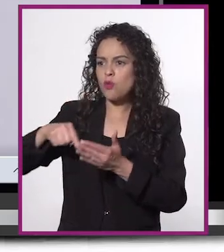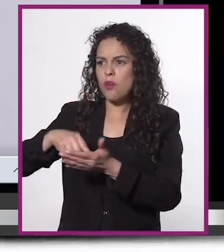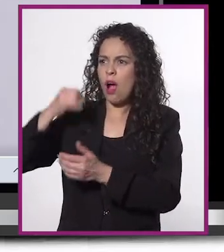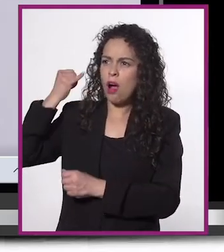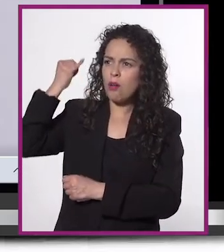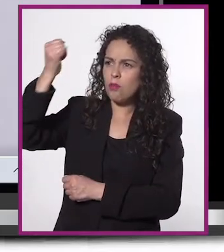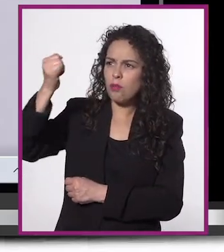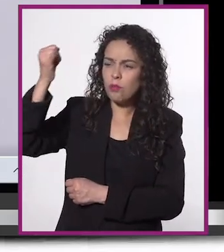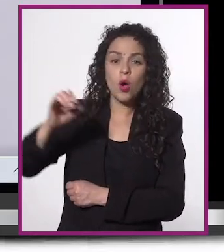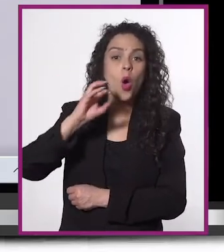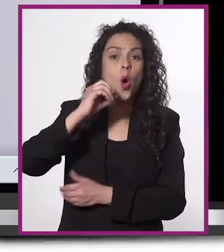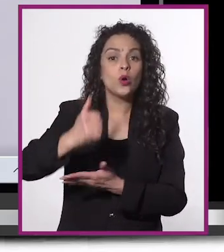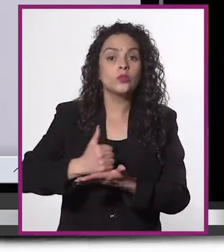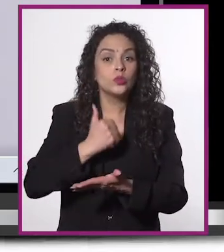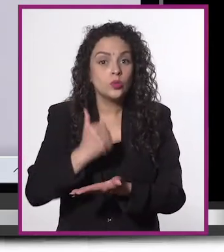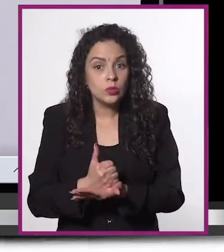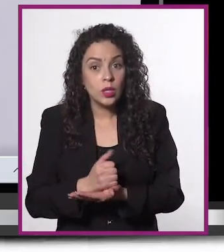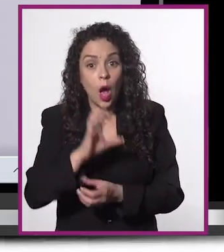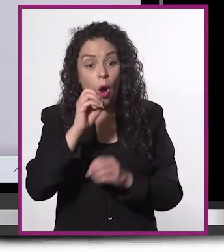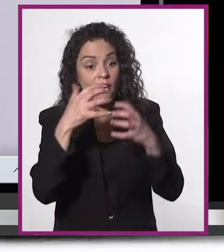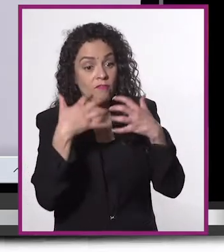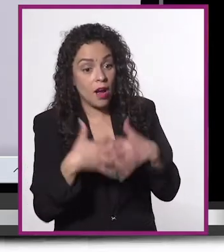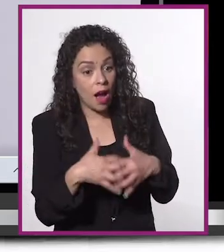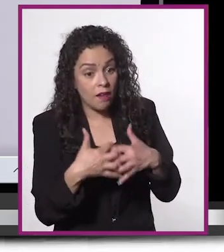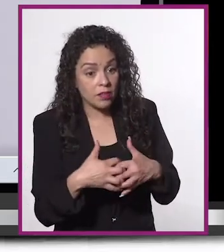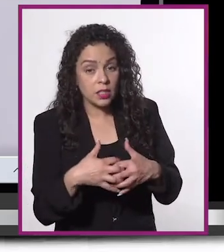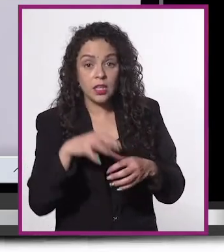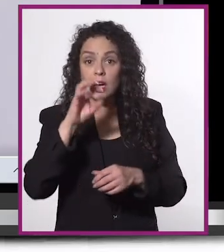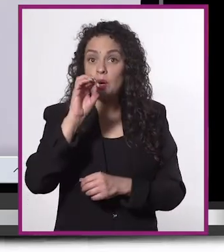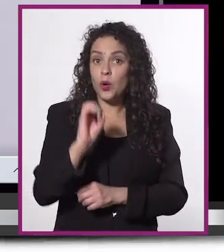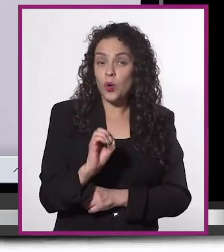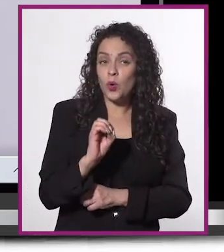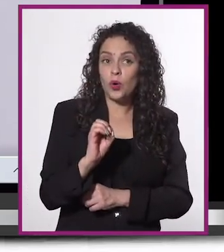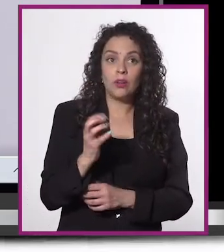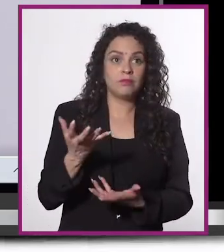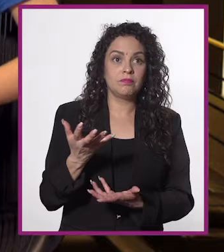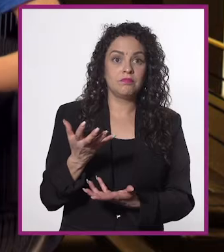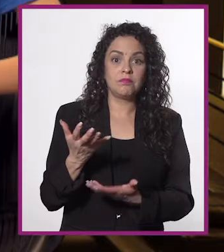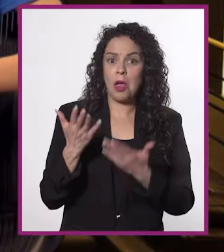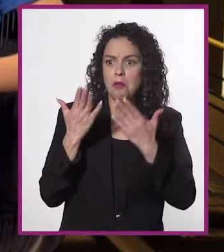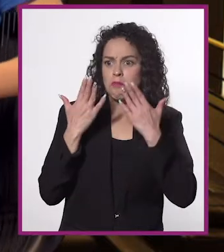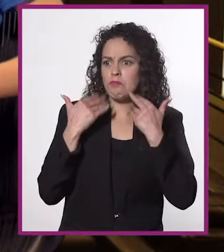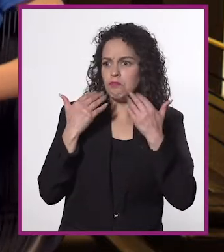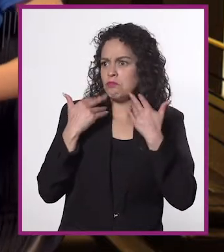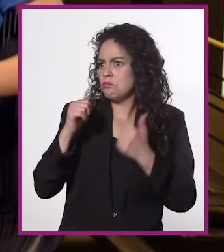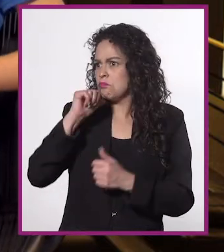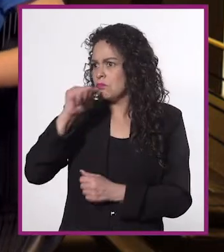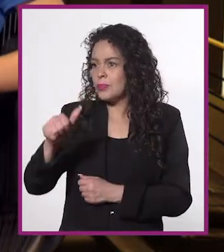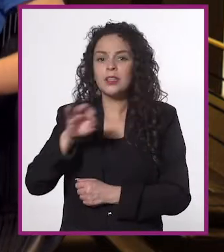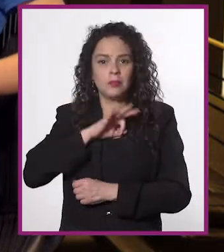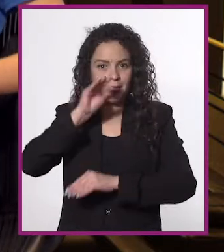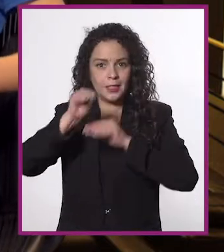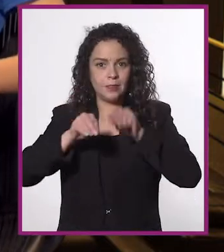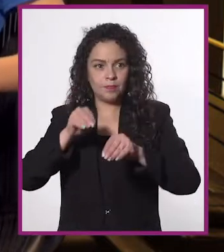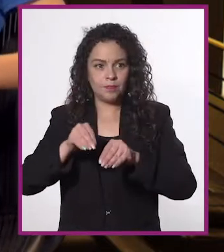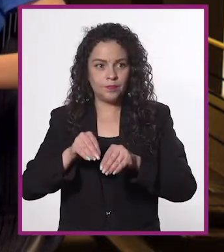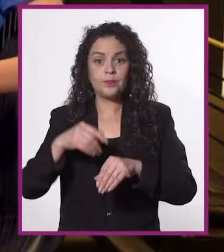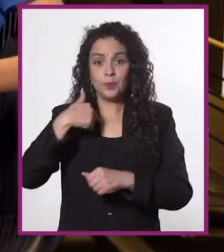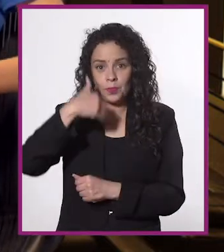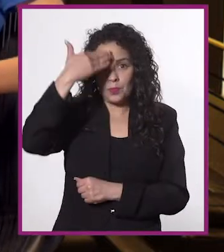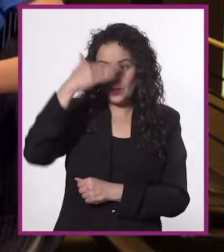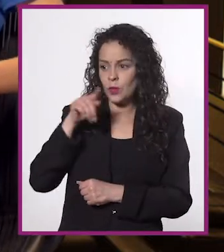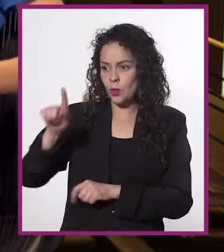urbana, puede ser una fábrica, puede ser una escena que no existe. Sabemos que has dado talleres para niñas,